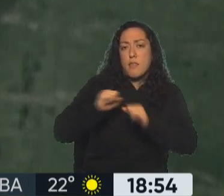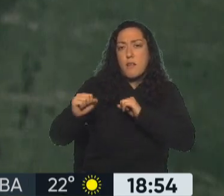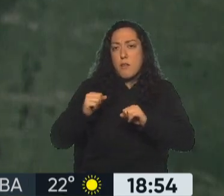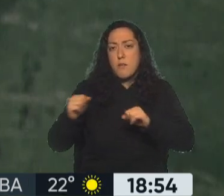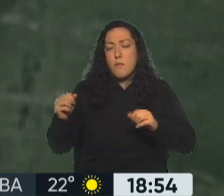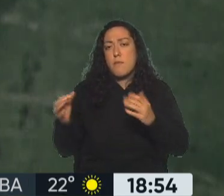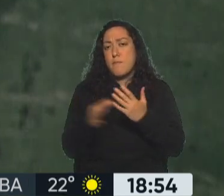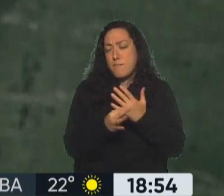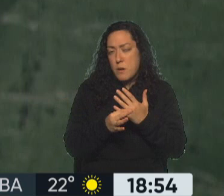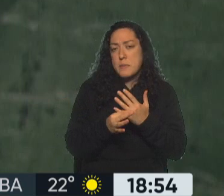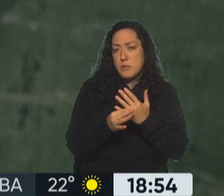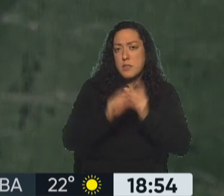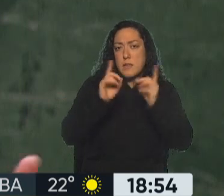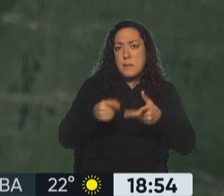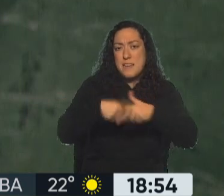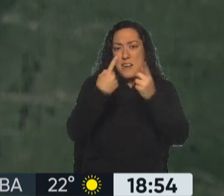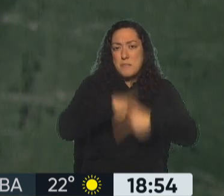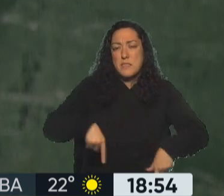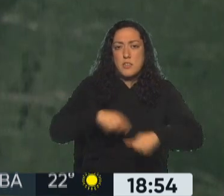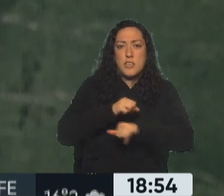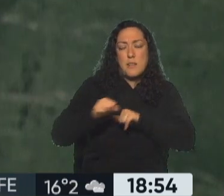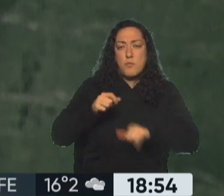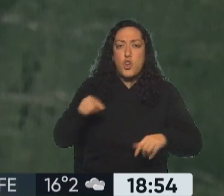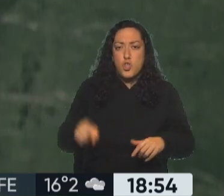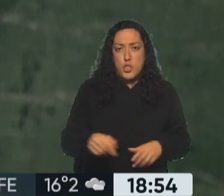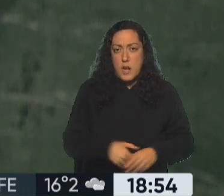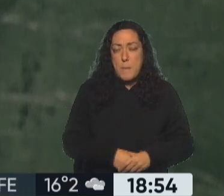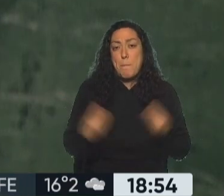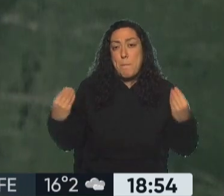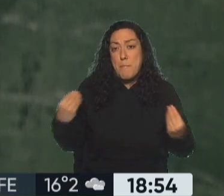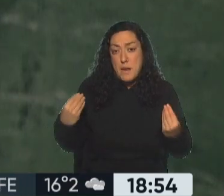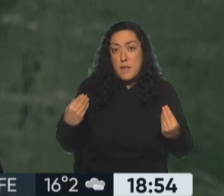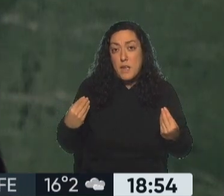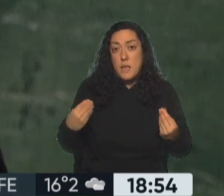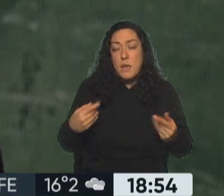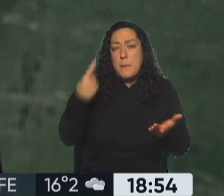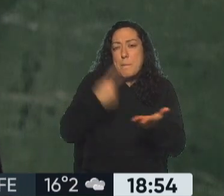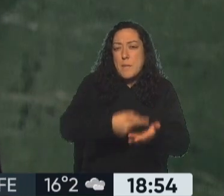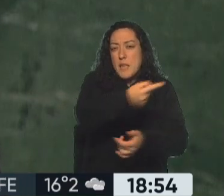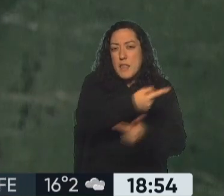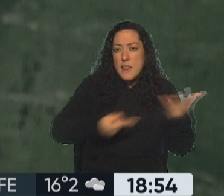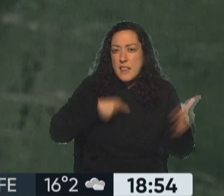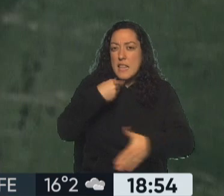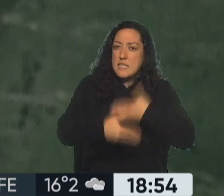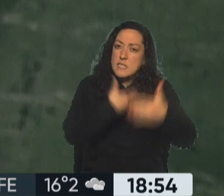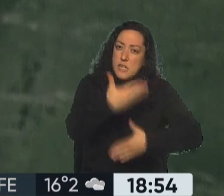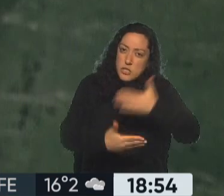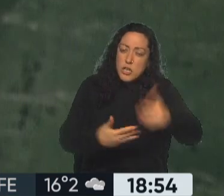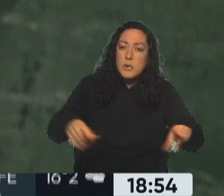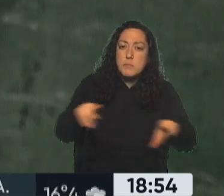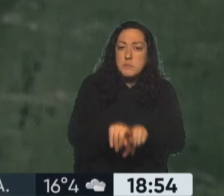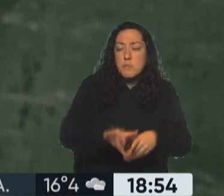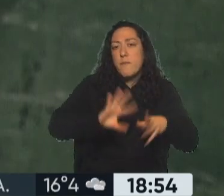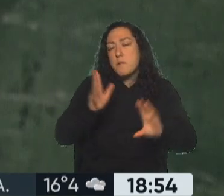instrumentos internacionales en materia de terrorismo, tratando de desarrollar todas las medidas allí contenidas como la vía